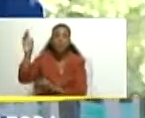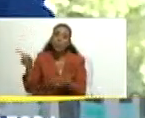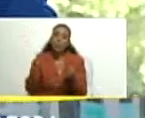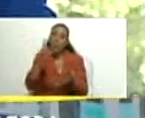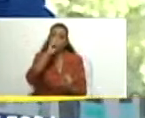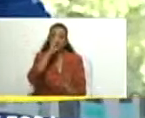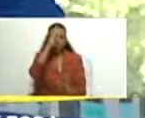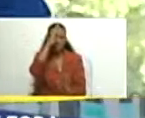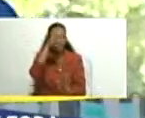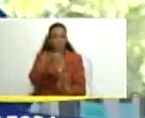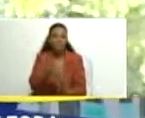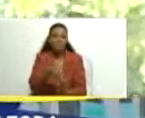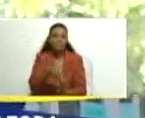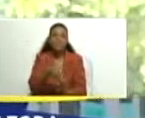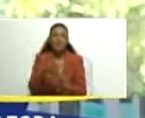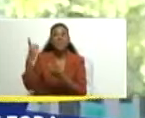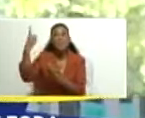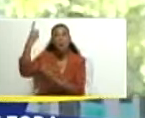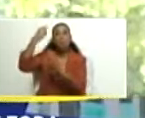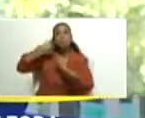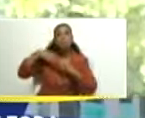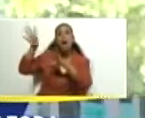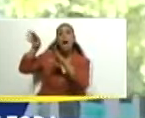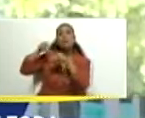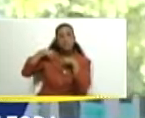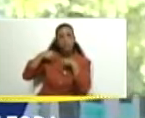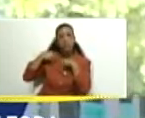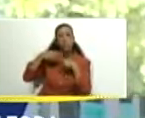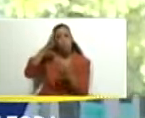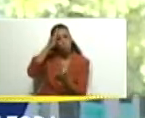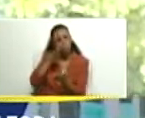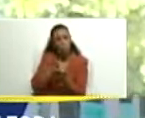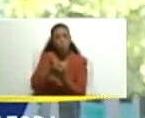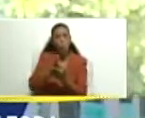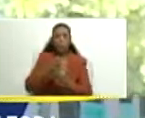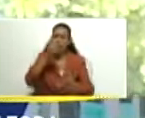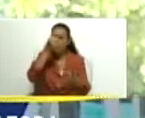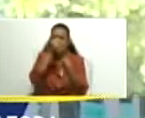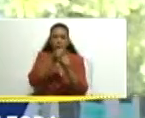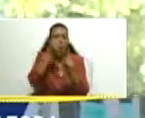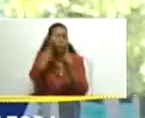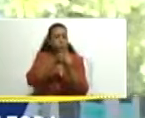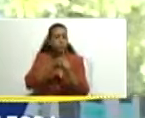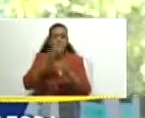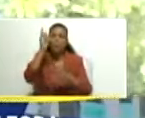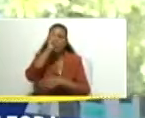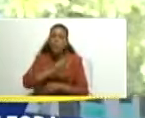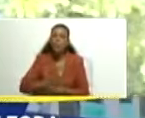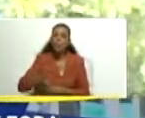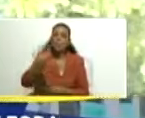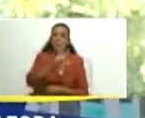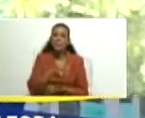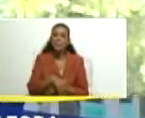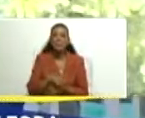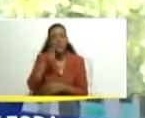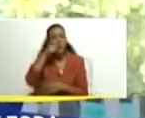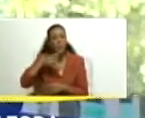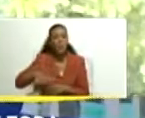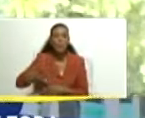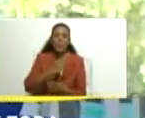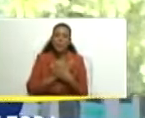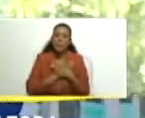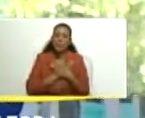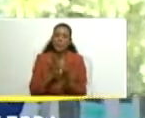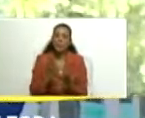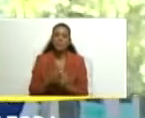cumpliendo el destino que Él fijó para mí, estar al frente de las luchas del pueblo de Venezuela, de nuestro pueblo amado,